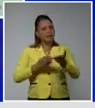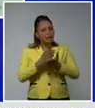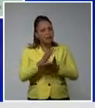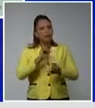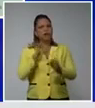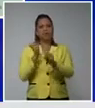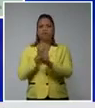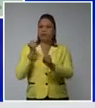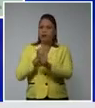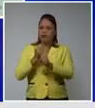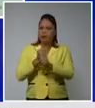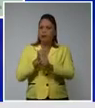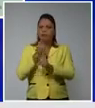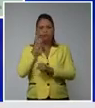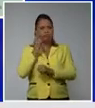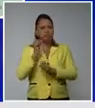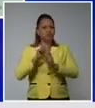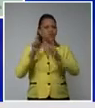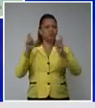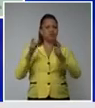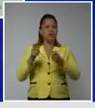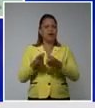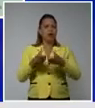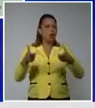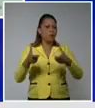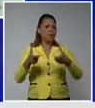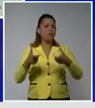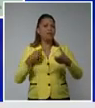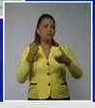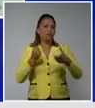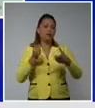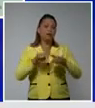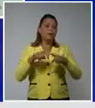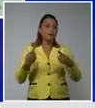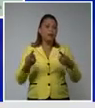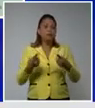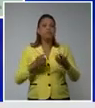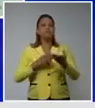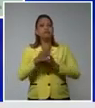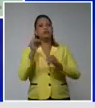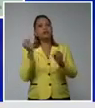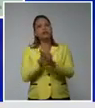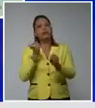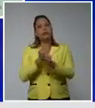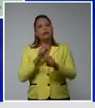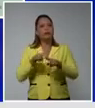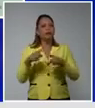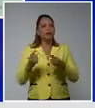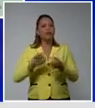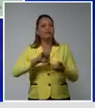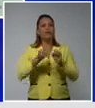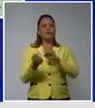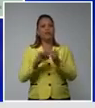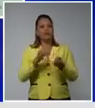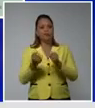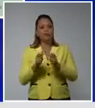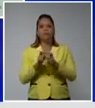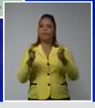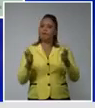una transmisión importante todavía, pero se está trabajando para que realmente no haya un